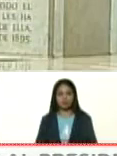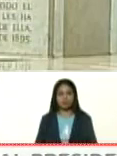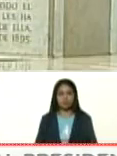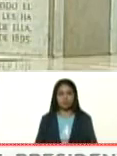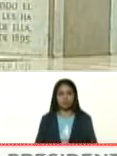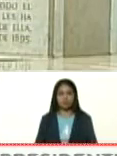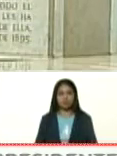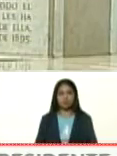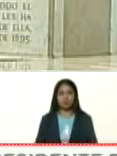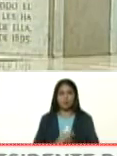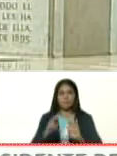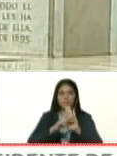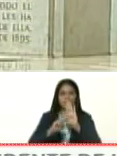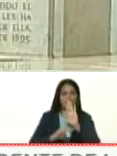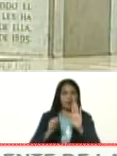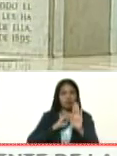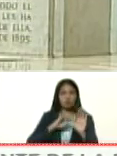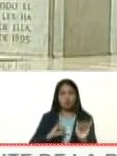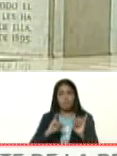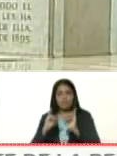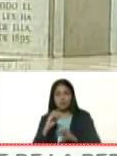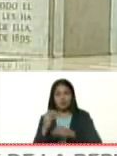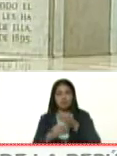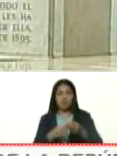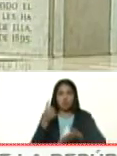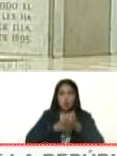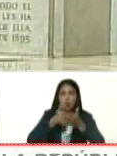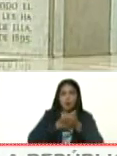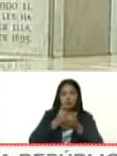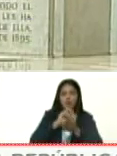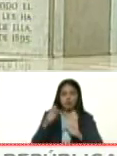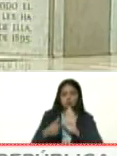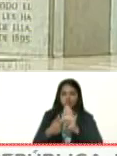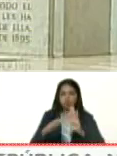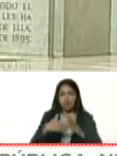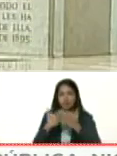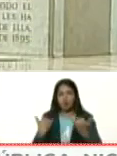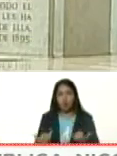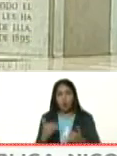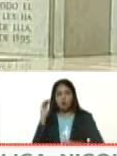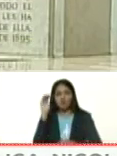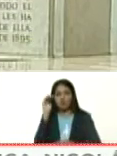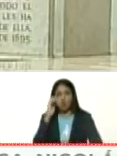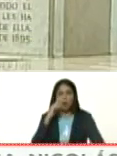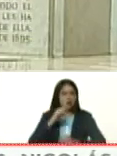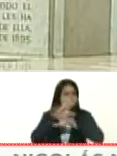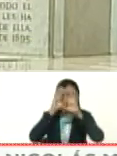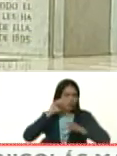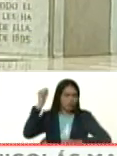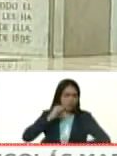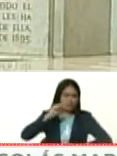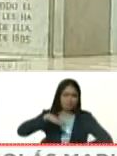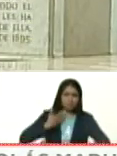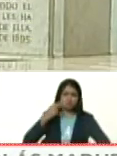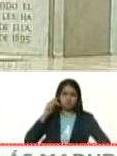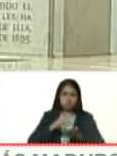Son lecciones que debemos sacar para las batallas presentes y las batallas futuras. Claro que sí se